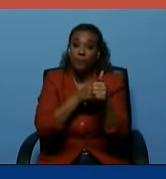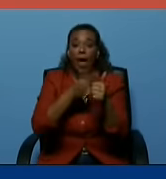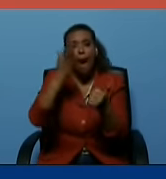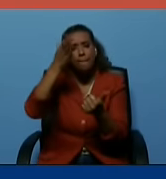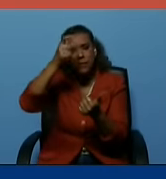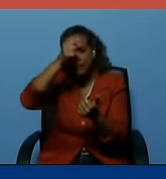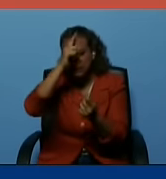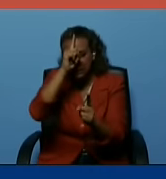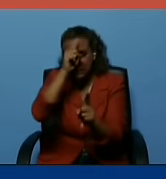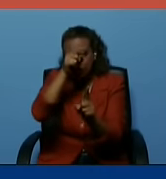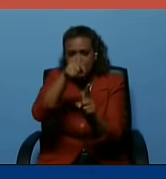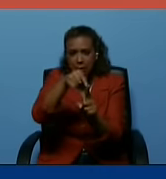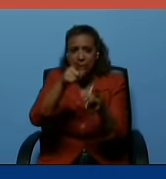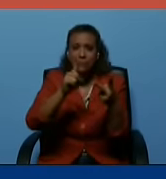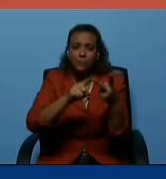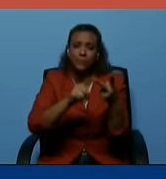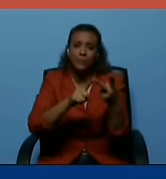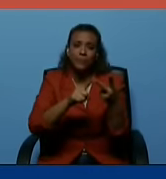perseverancia,